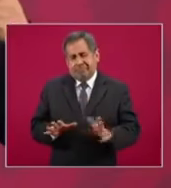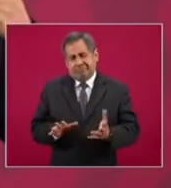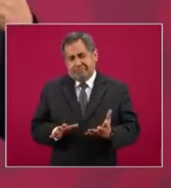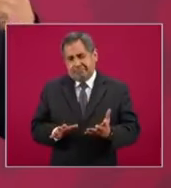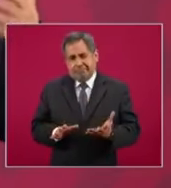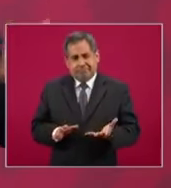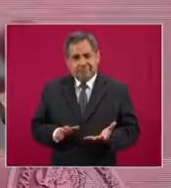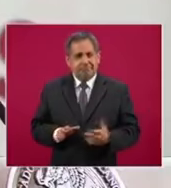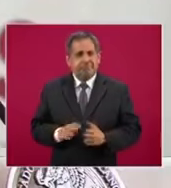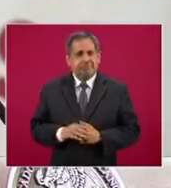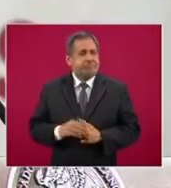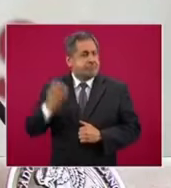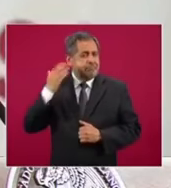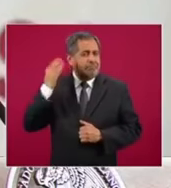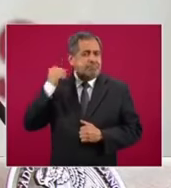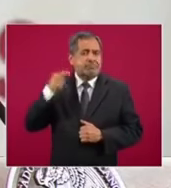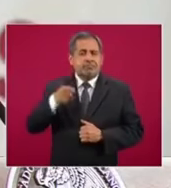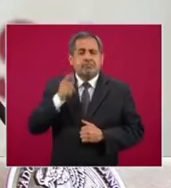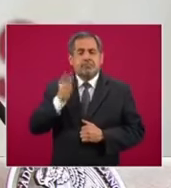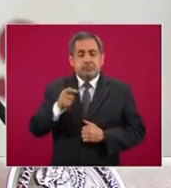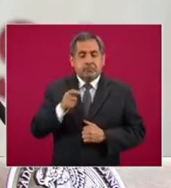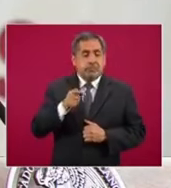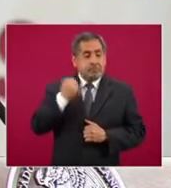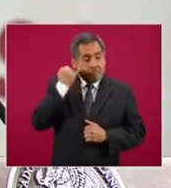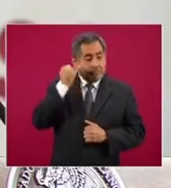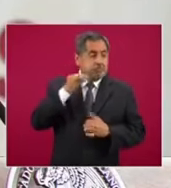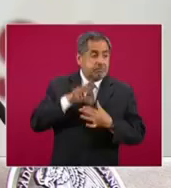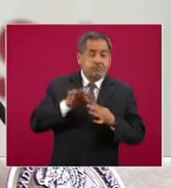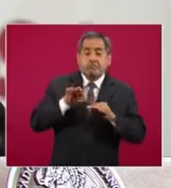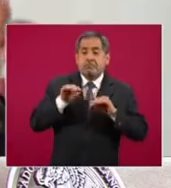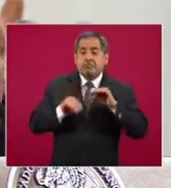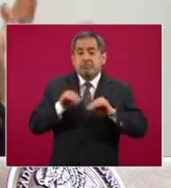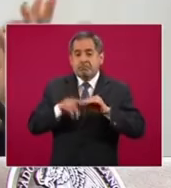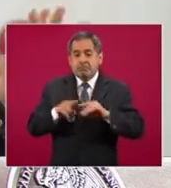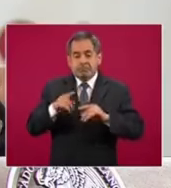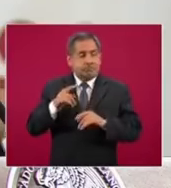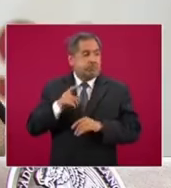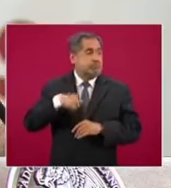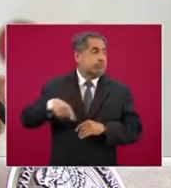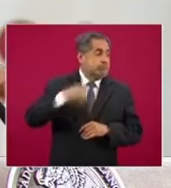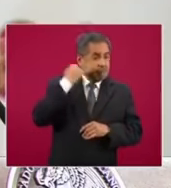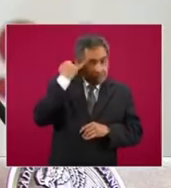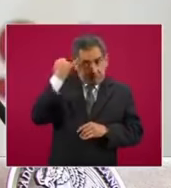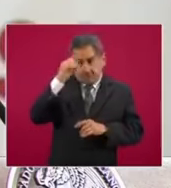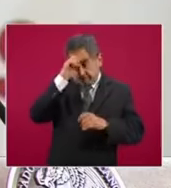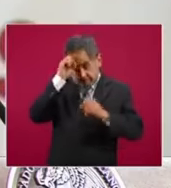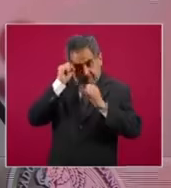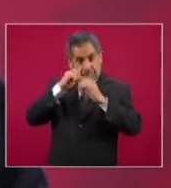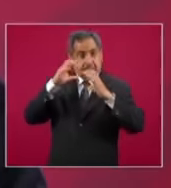eh fue este introduciéndose en el imaginario colectivo